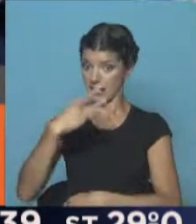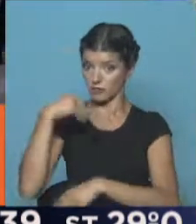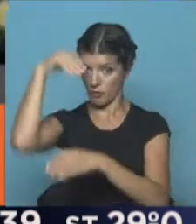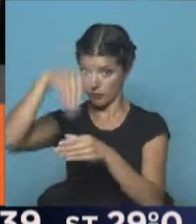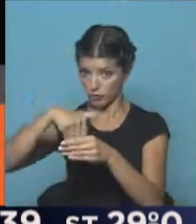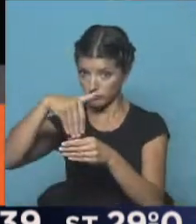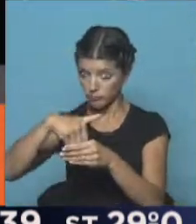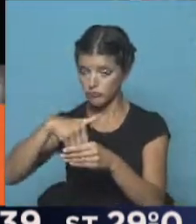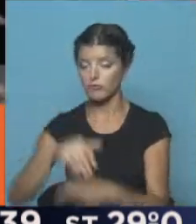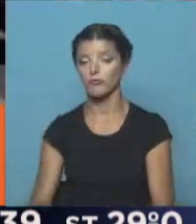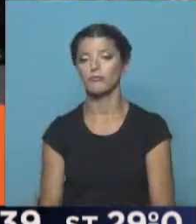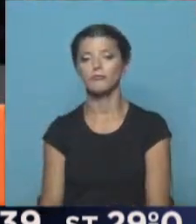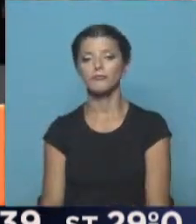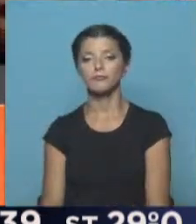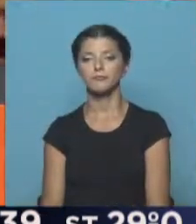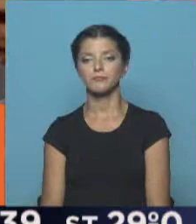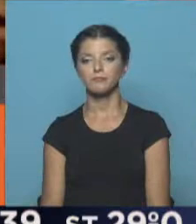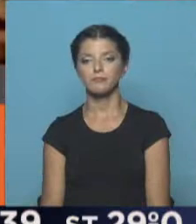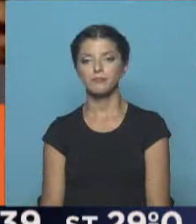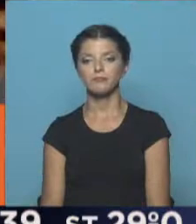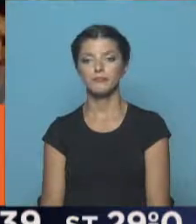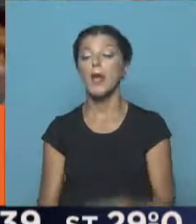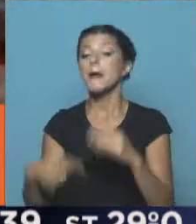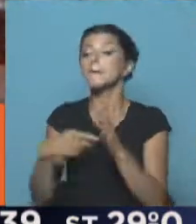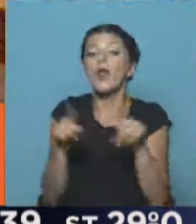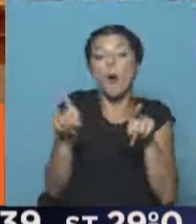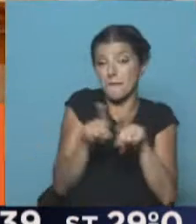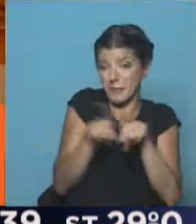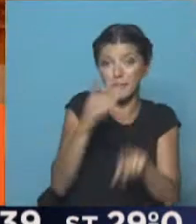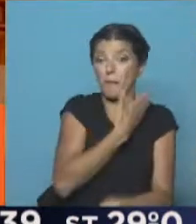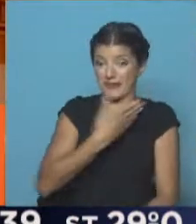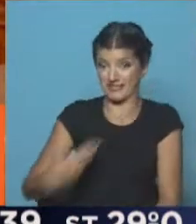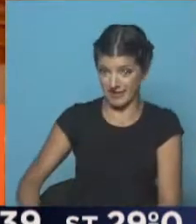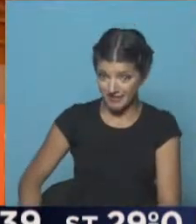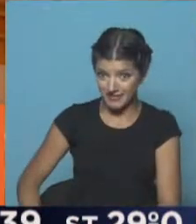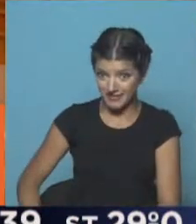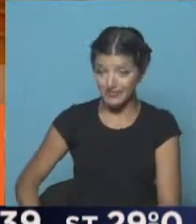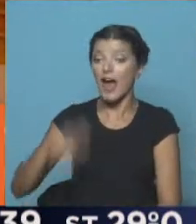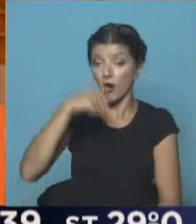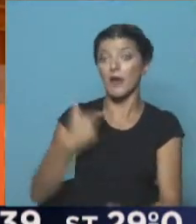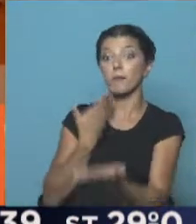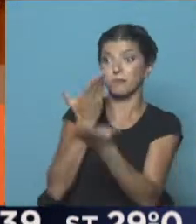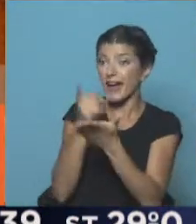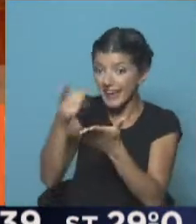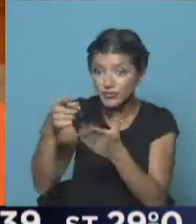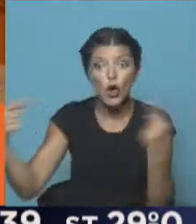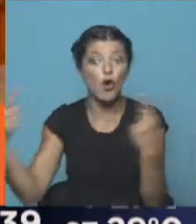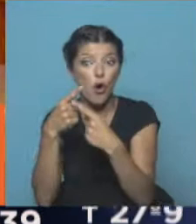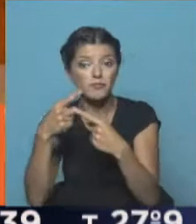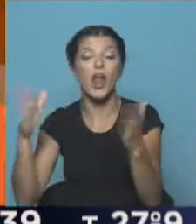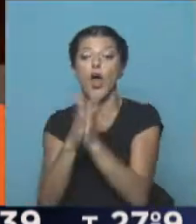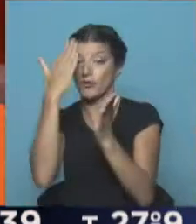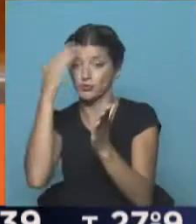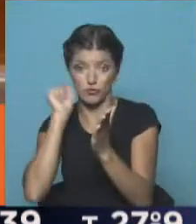urnas pero fue el propio presidente johannis quien presentó un recurso de inconstitucionalidad contra el